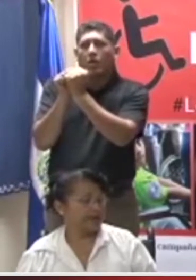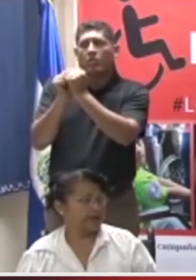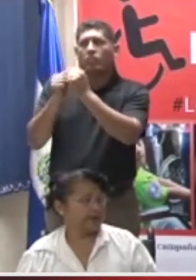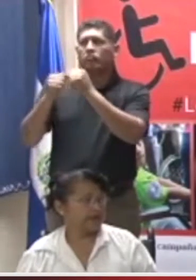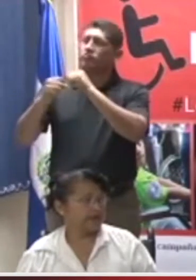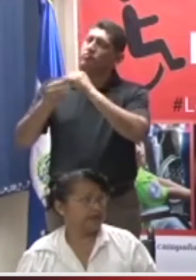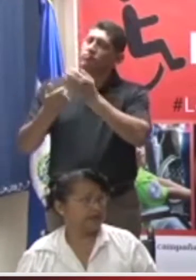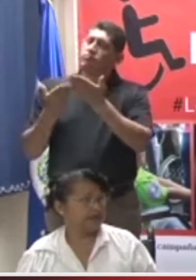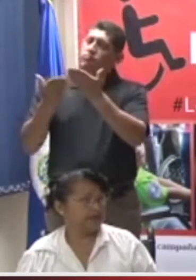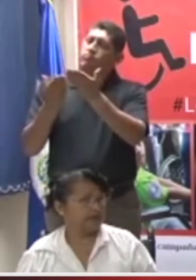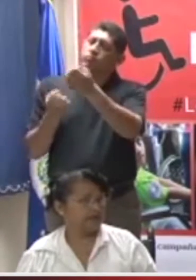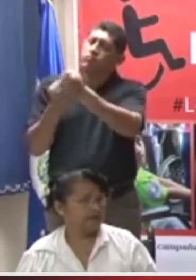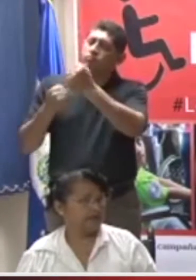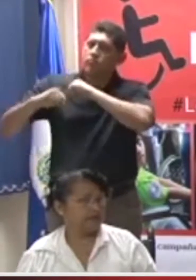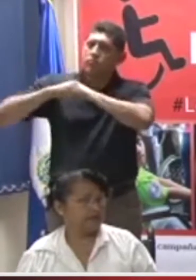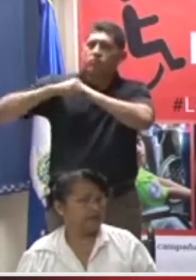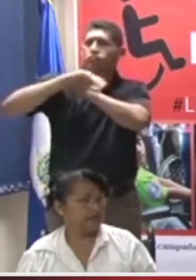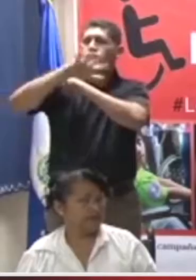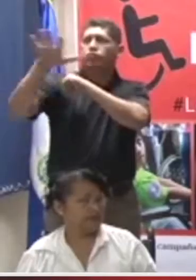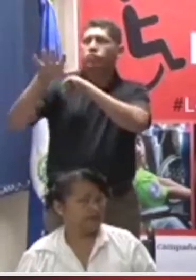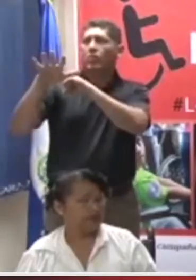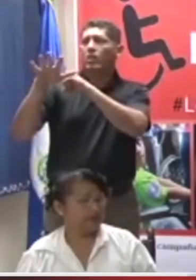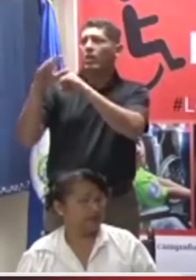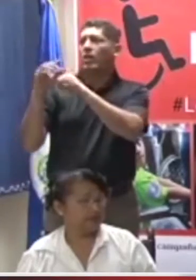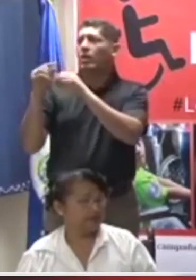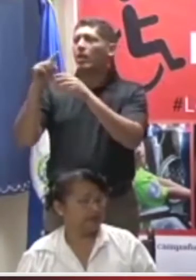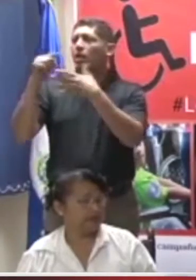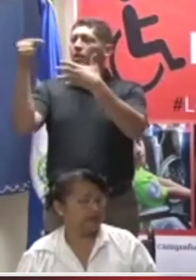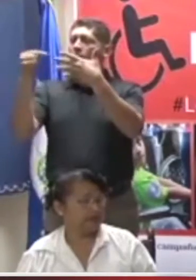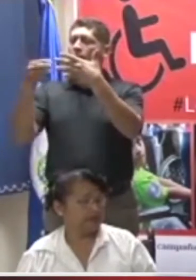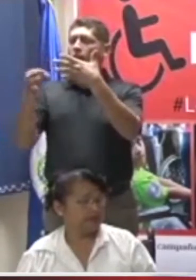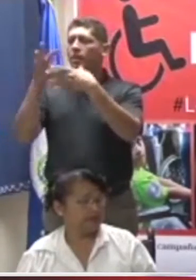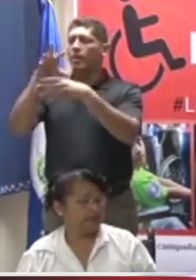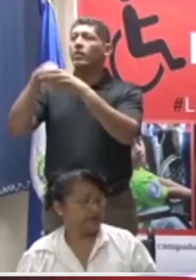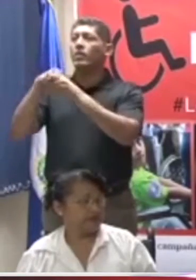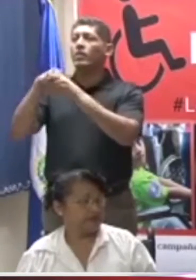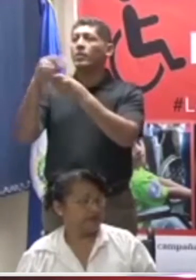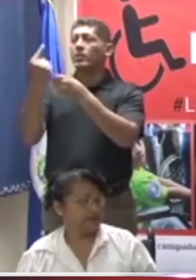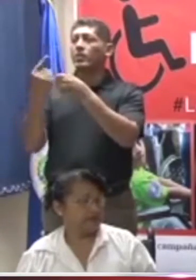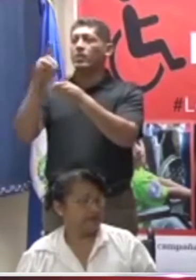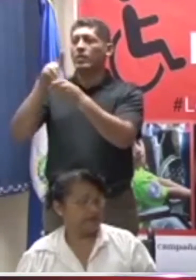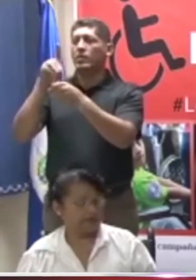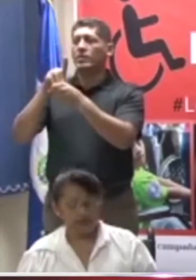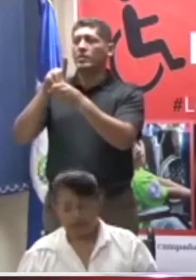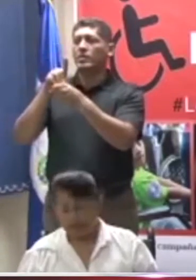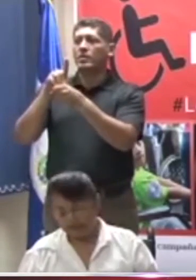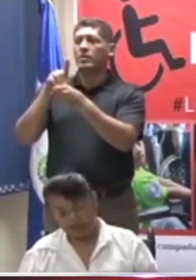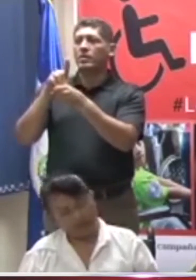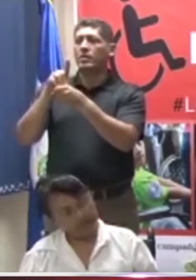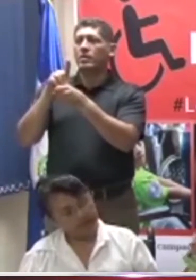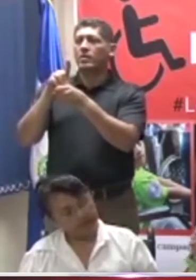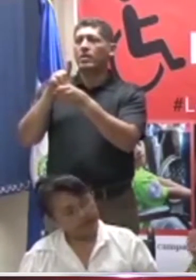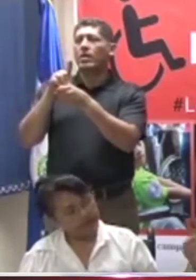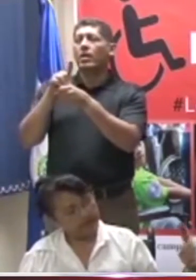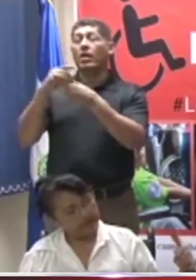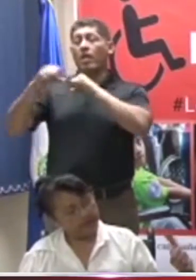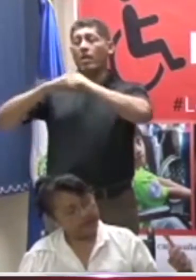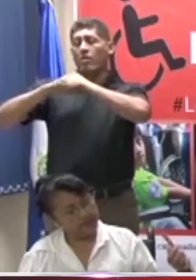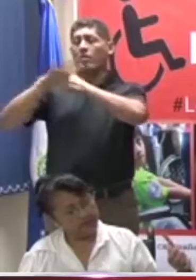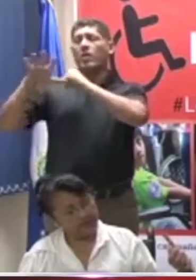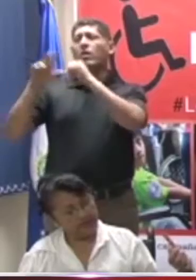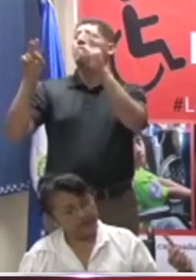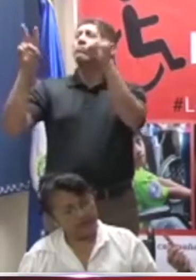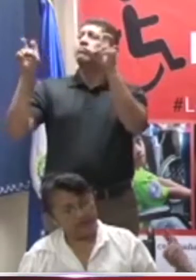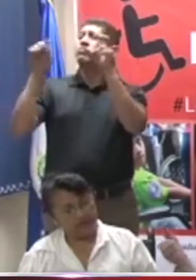agilice el proceso legislativo de discusión, consulta y aprobación del anteproyecto de Ley de Inclusión de las Personas con